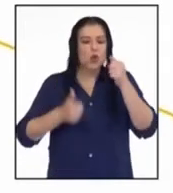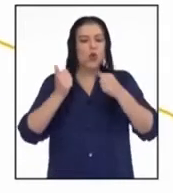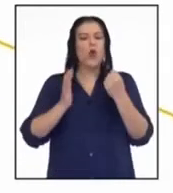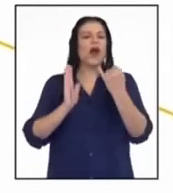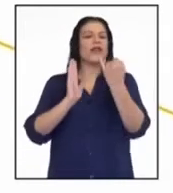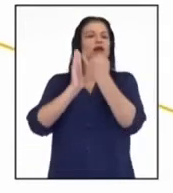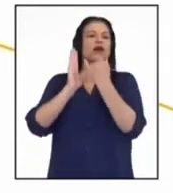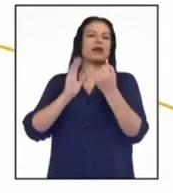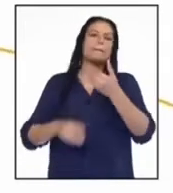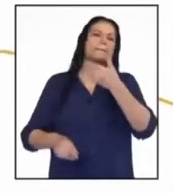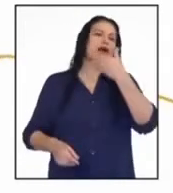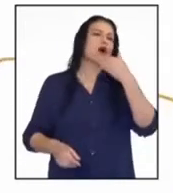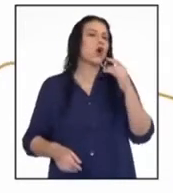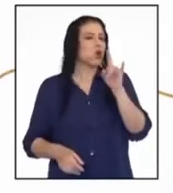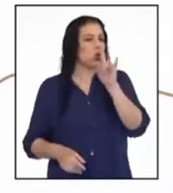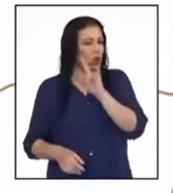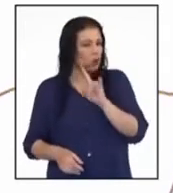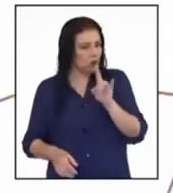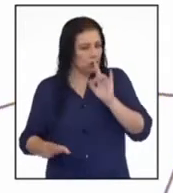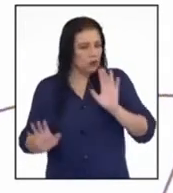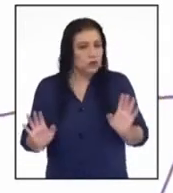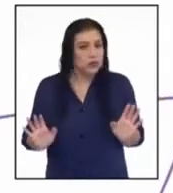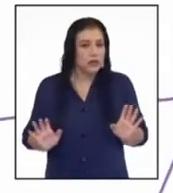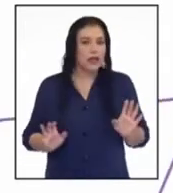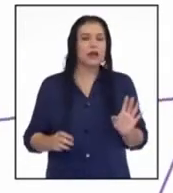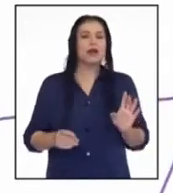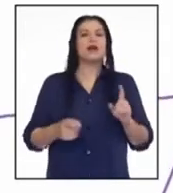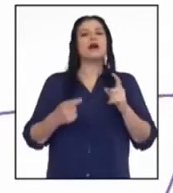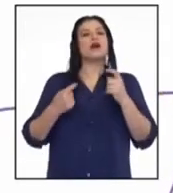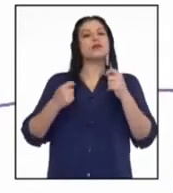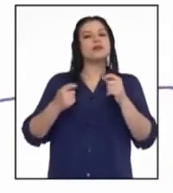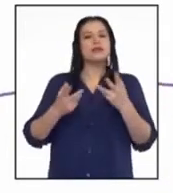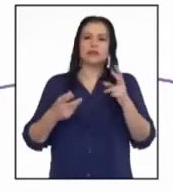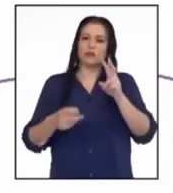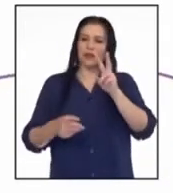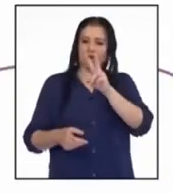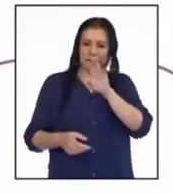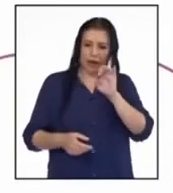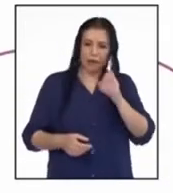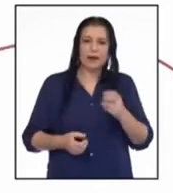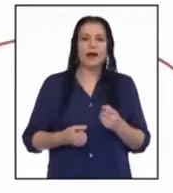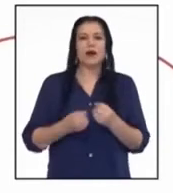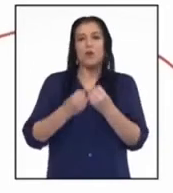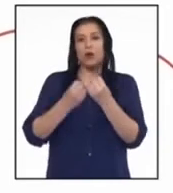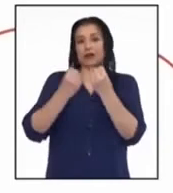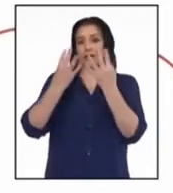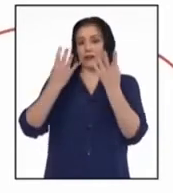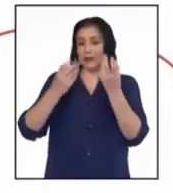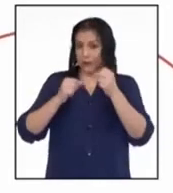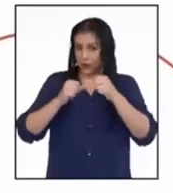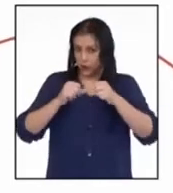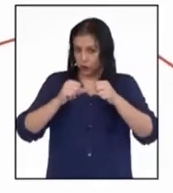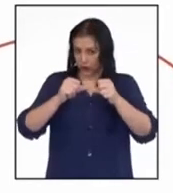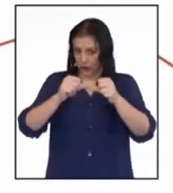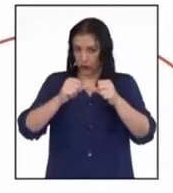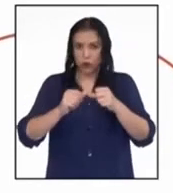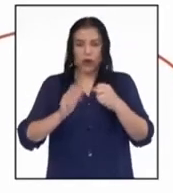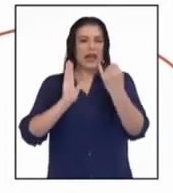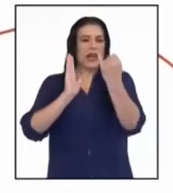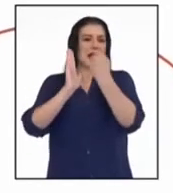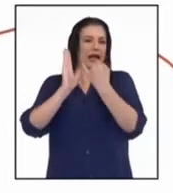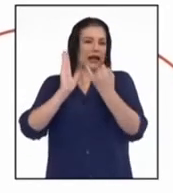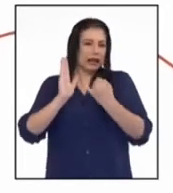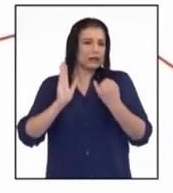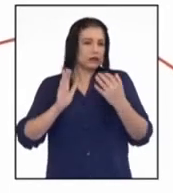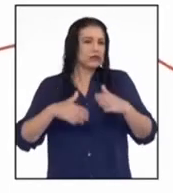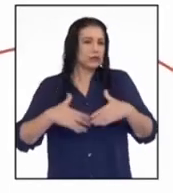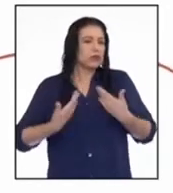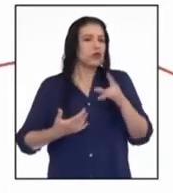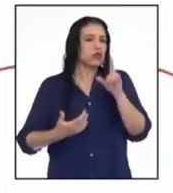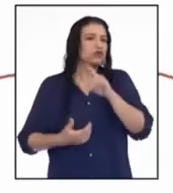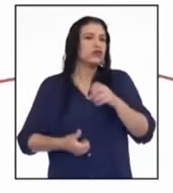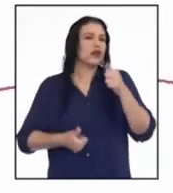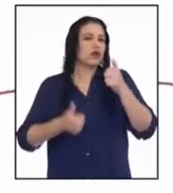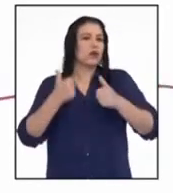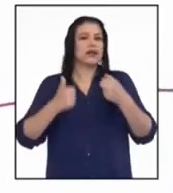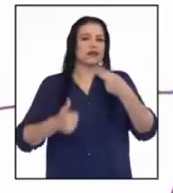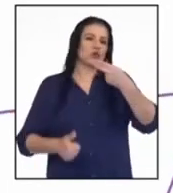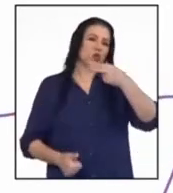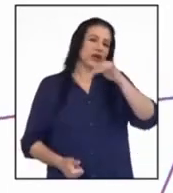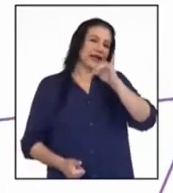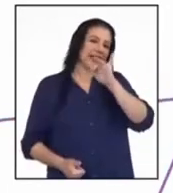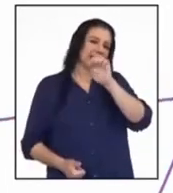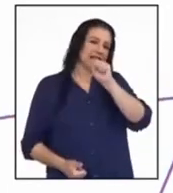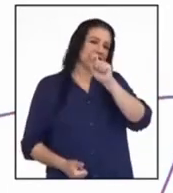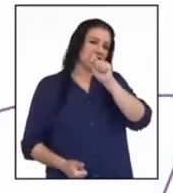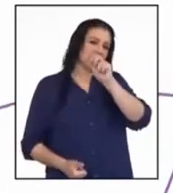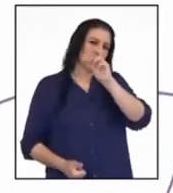gráficos conviene usar. Como se trata de una variable cuantitativa continua, el gráfico que corresponde es un